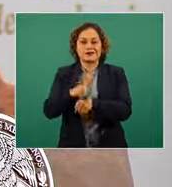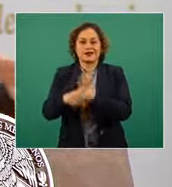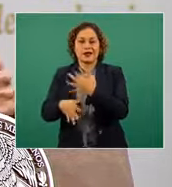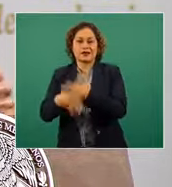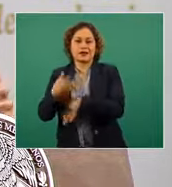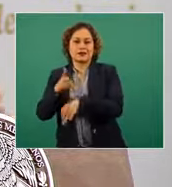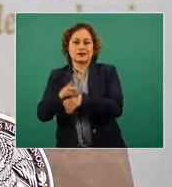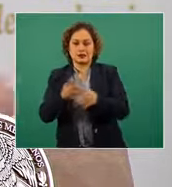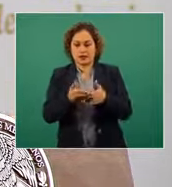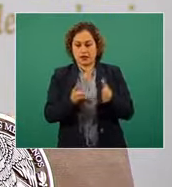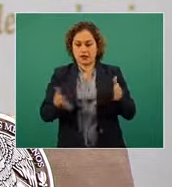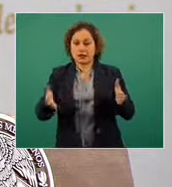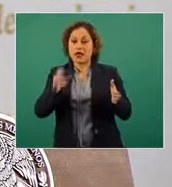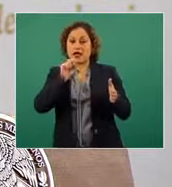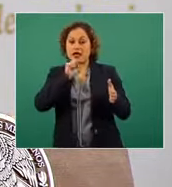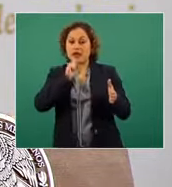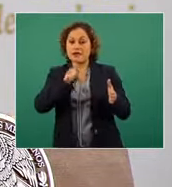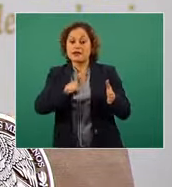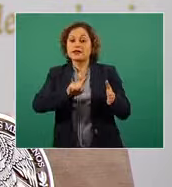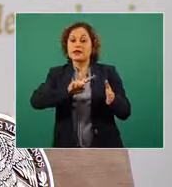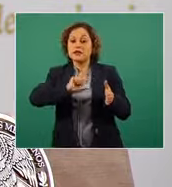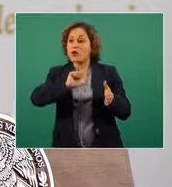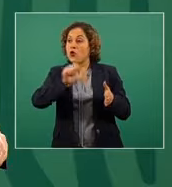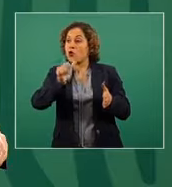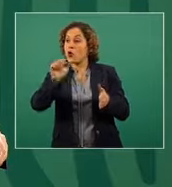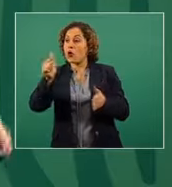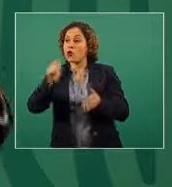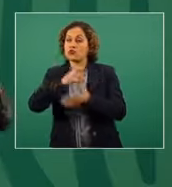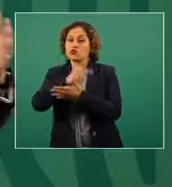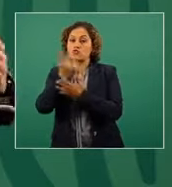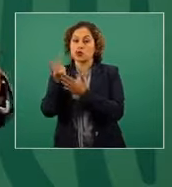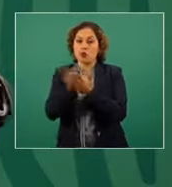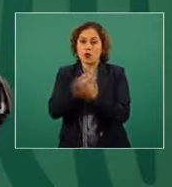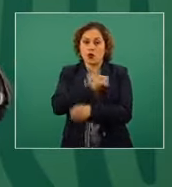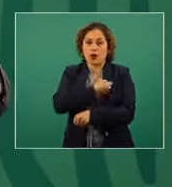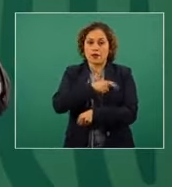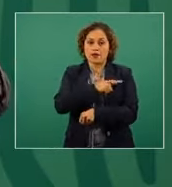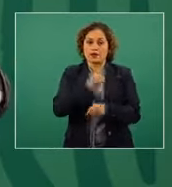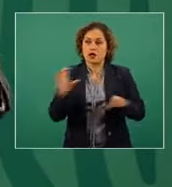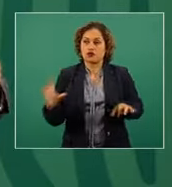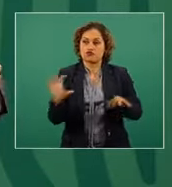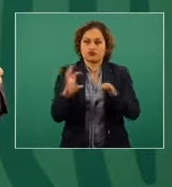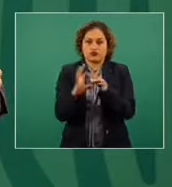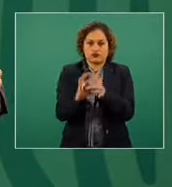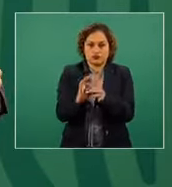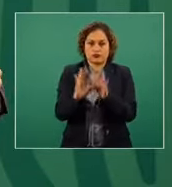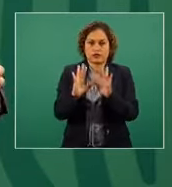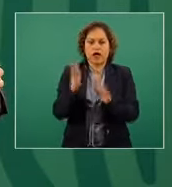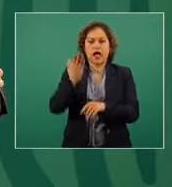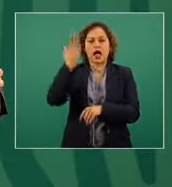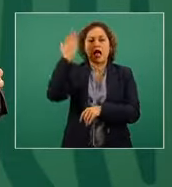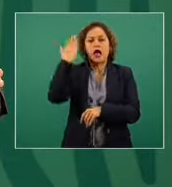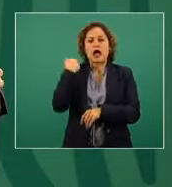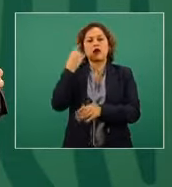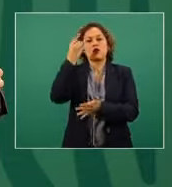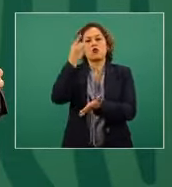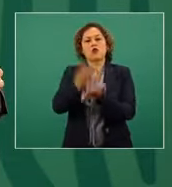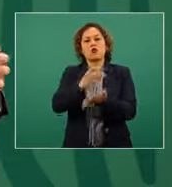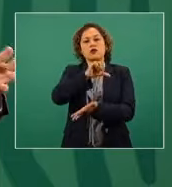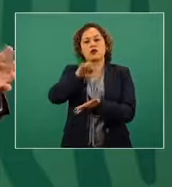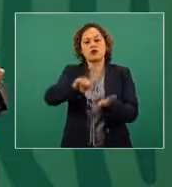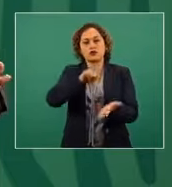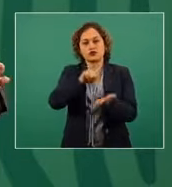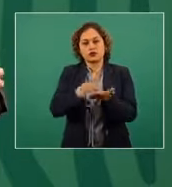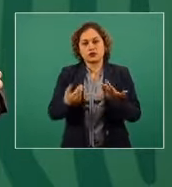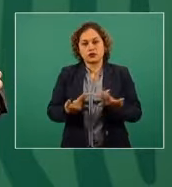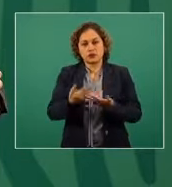involucra integralmente a todos los programas de salud pública. Ya no es solamente el Centro Nacional para la Atención de la Salud de